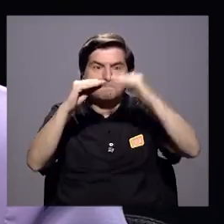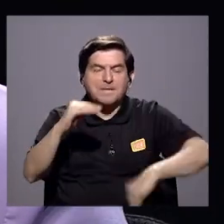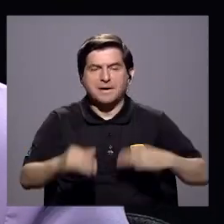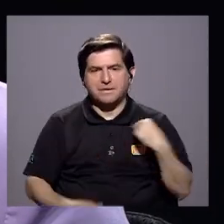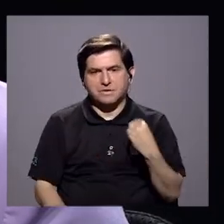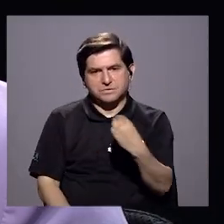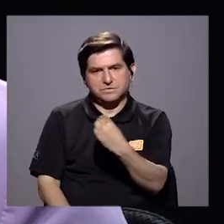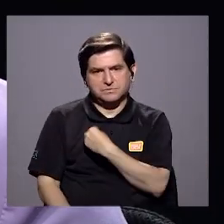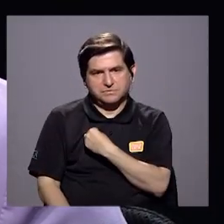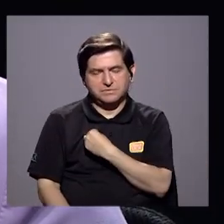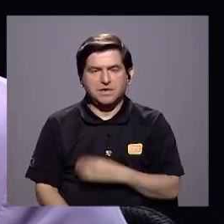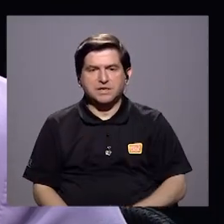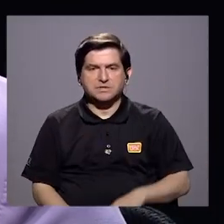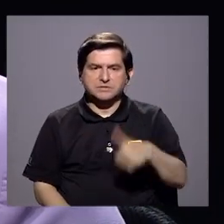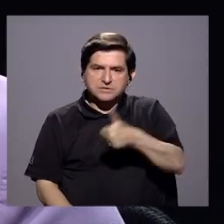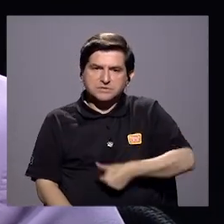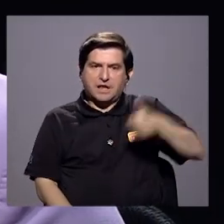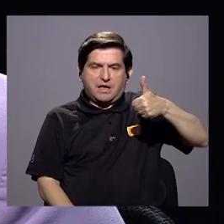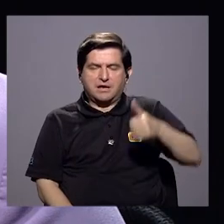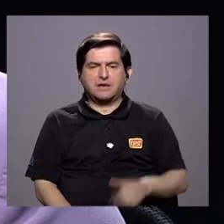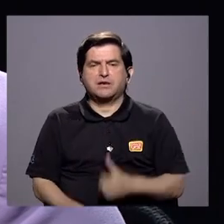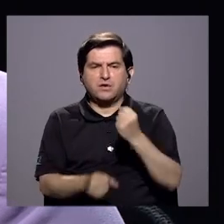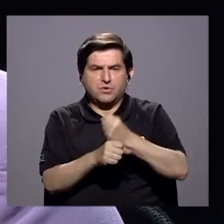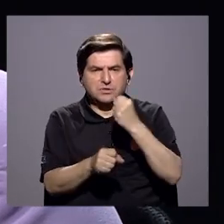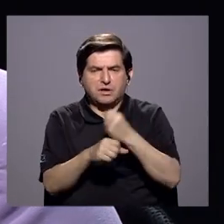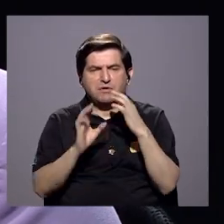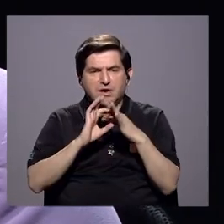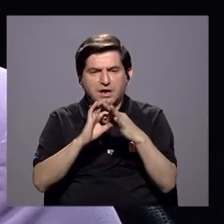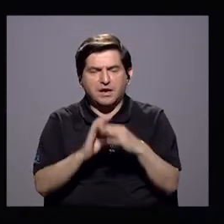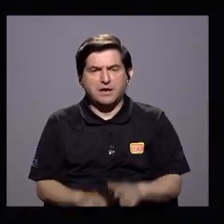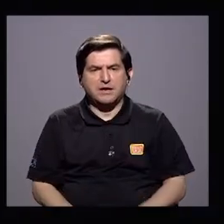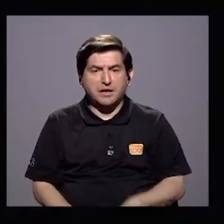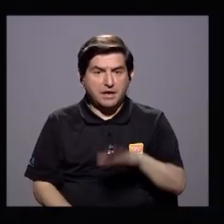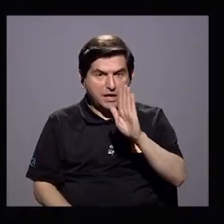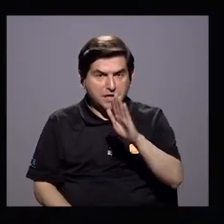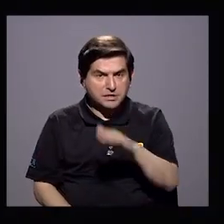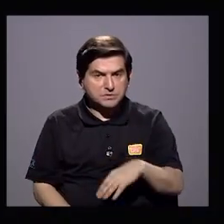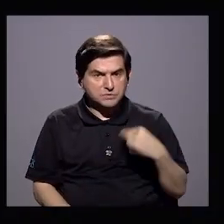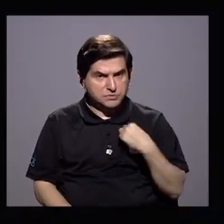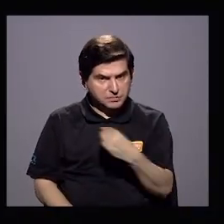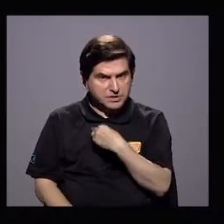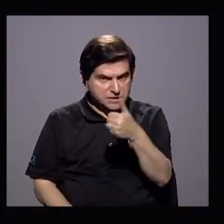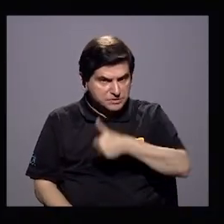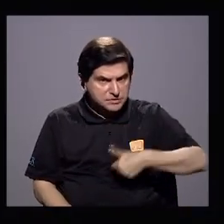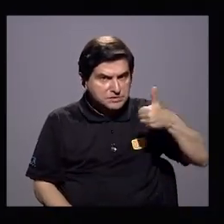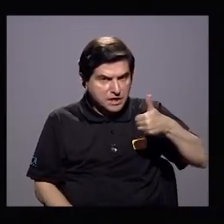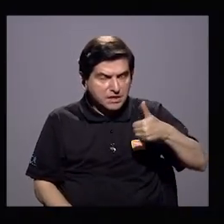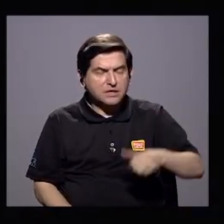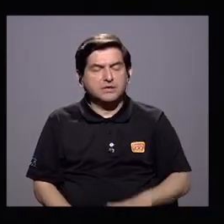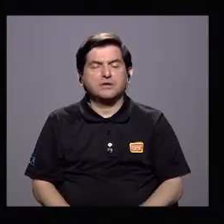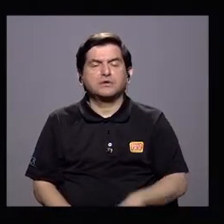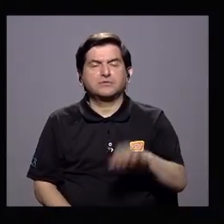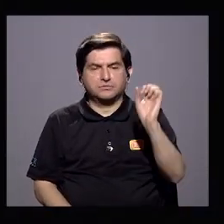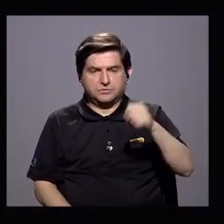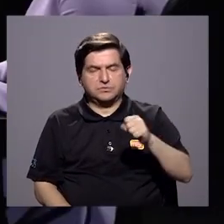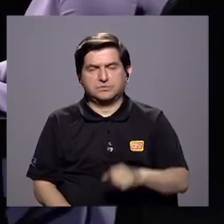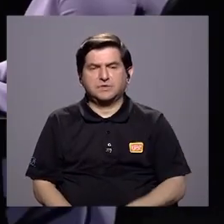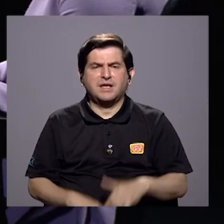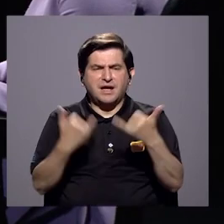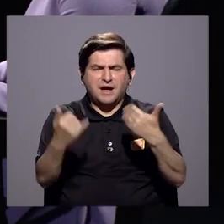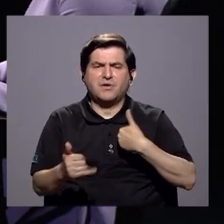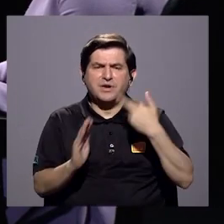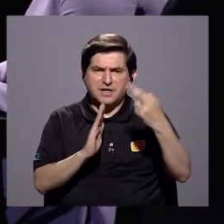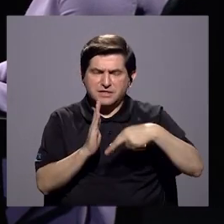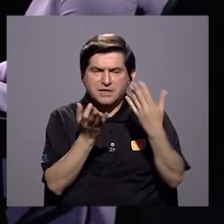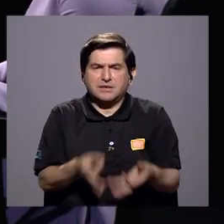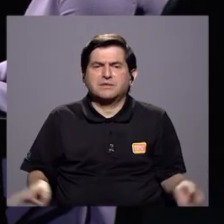con el ministerio que es nuestro ministerio rector. Trabajamos muy de la mano con ellos. Rector, así es. Así es, se trabajamos muchísimo. Mata, que además ahora tiene